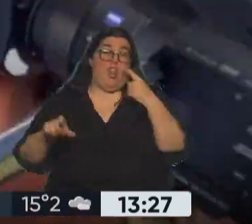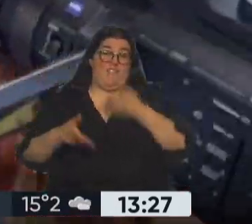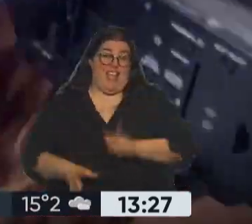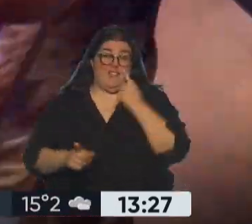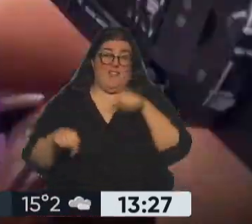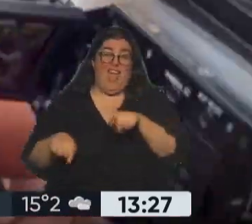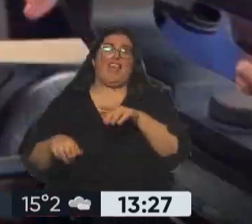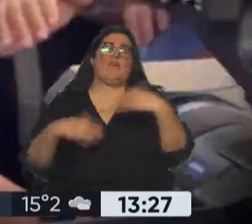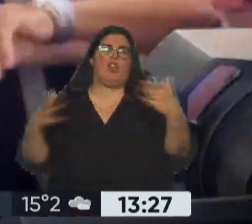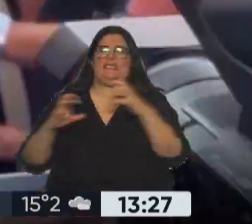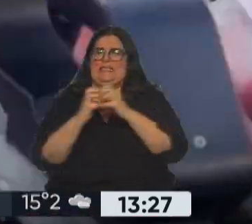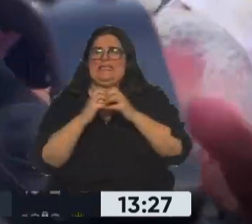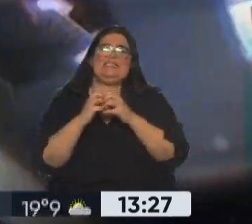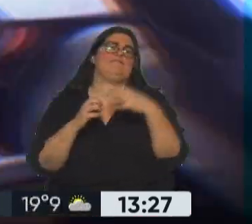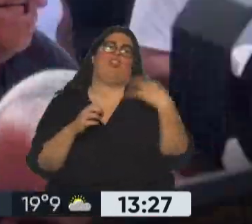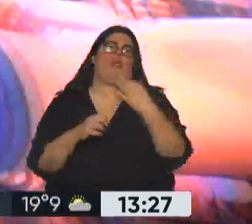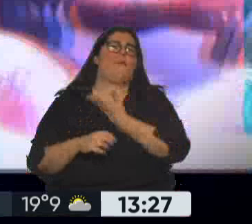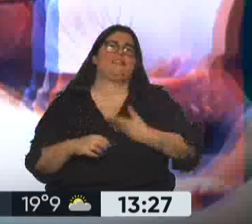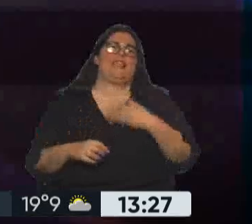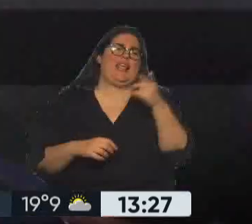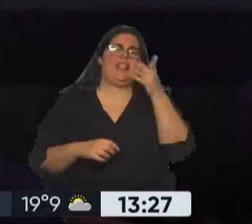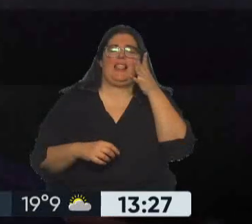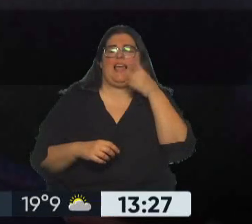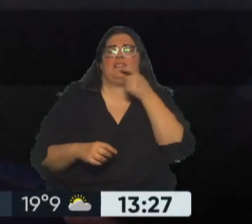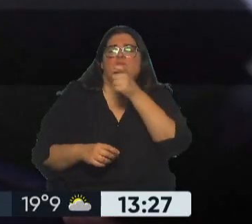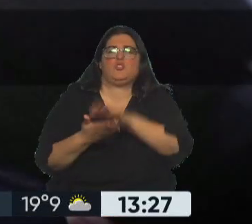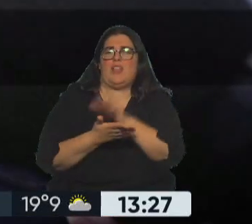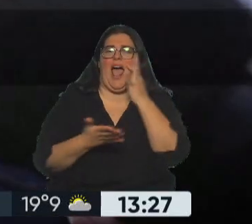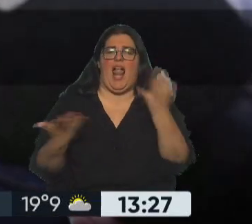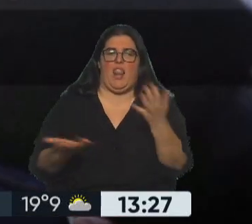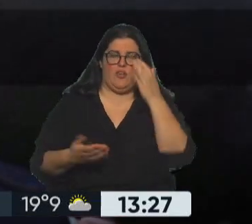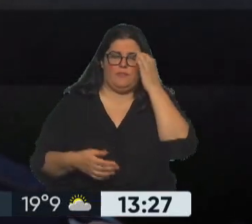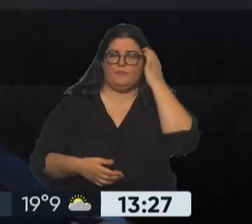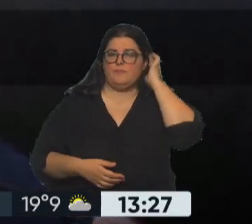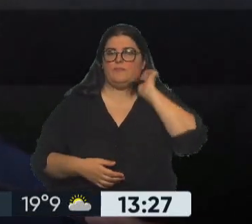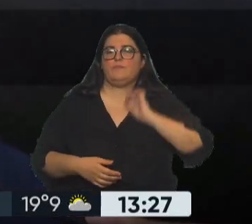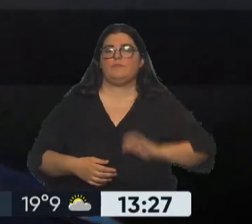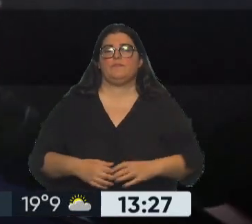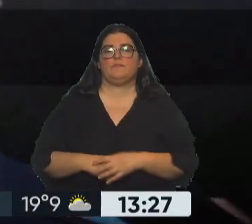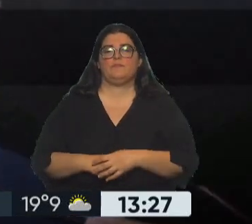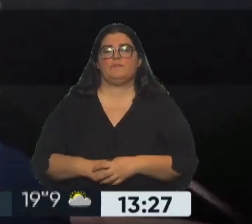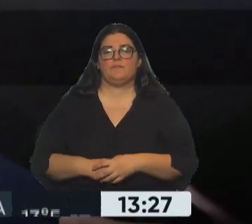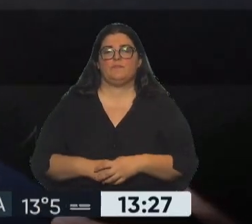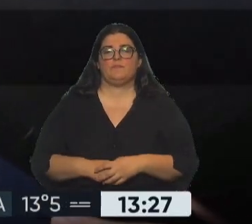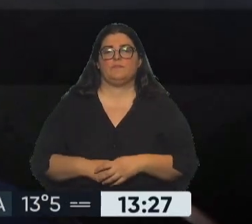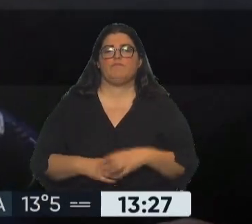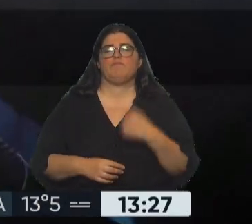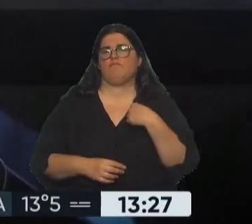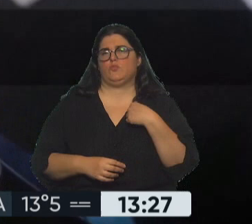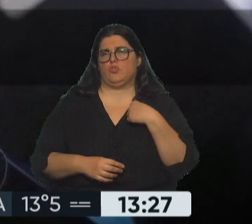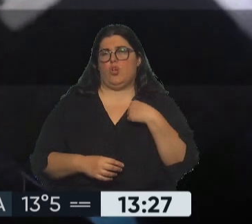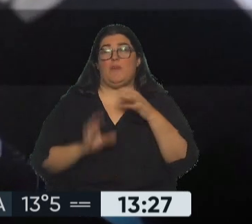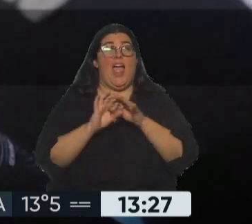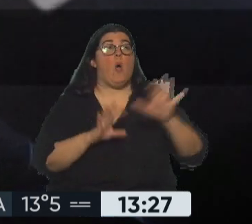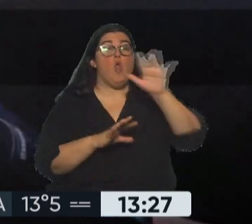ministra Giorgia Meloni a dar respuesta. Punto primo, io non consentirò che l'Italia diventi un campo profughi